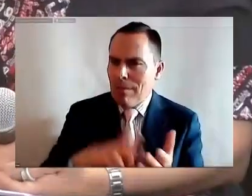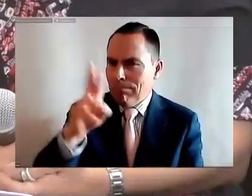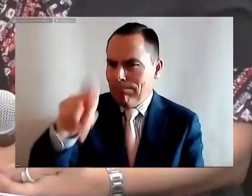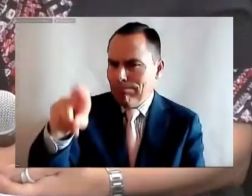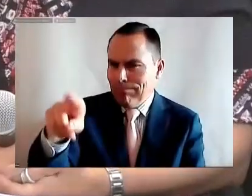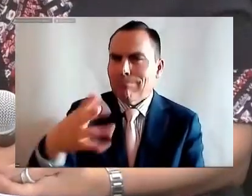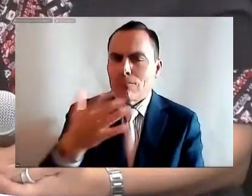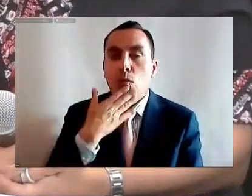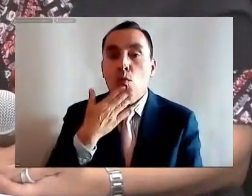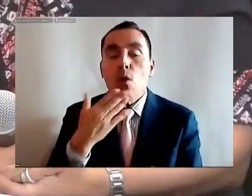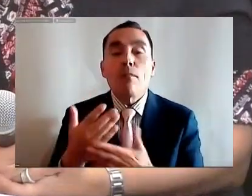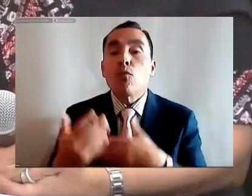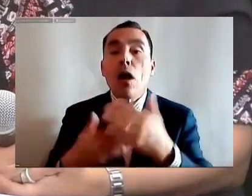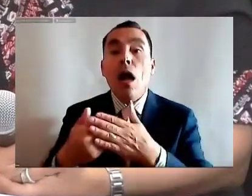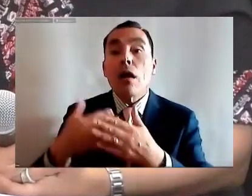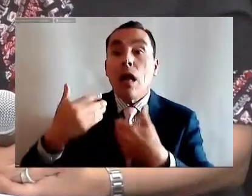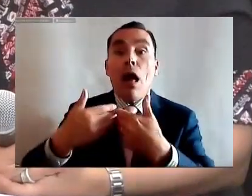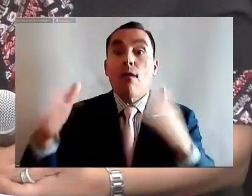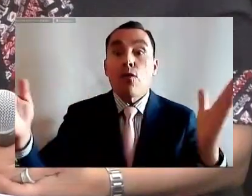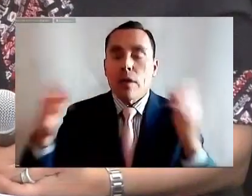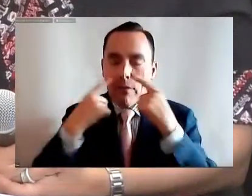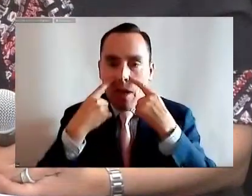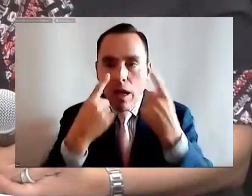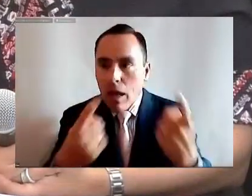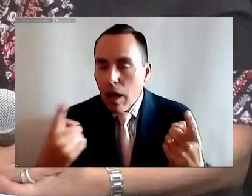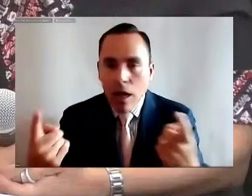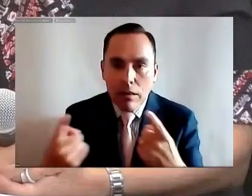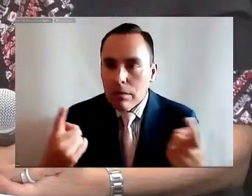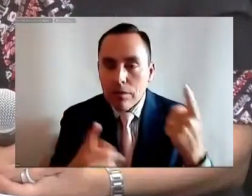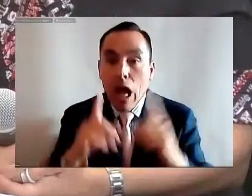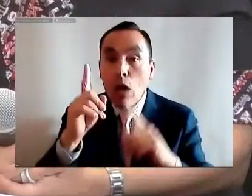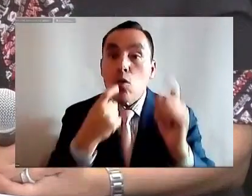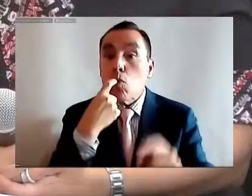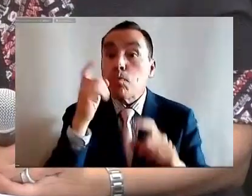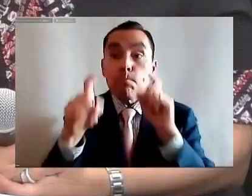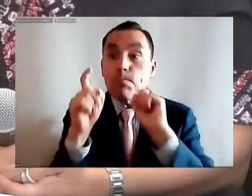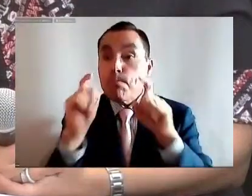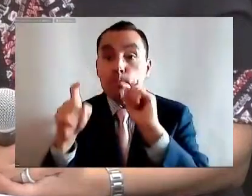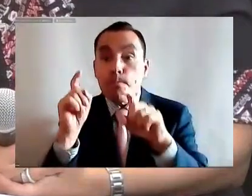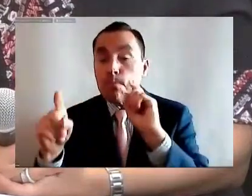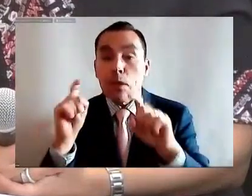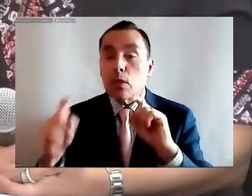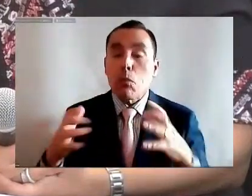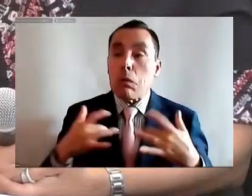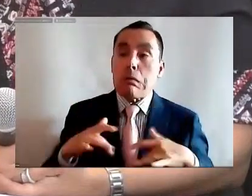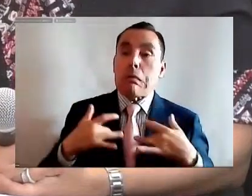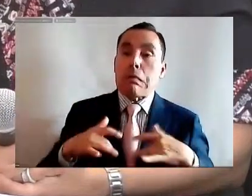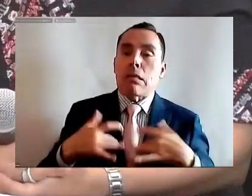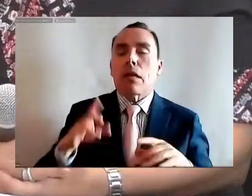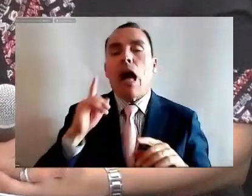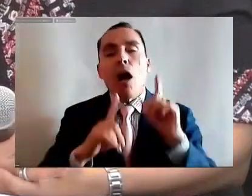escuchado muchas veces, y hay como una especie de quizás crítica un poco despectiva a los jueces de están haciendo justicia material.